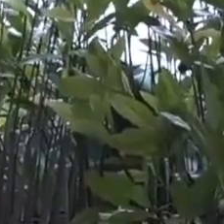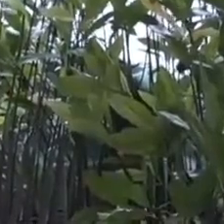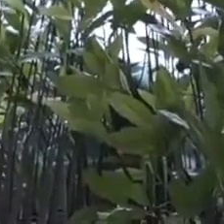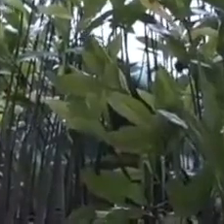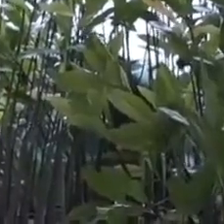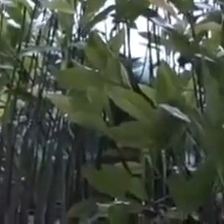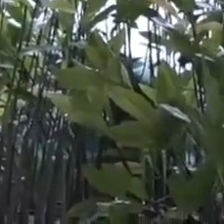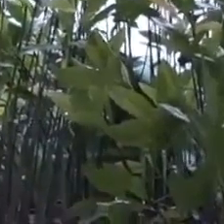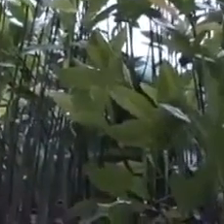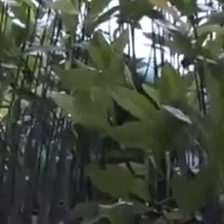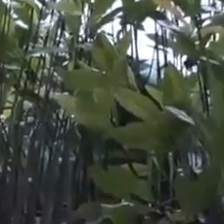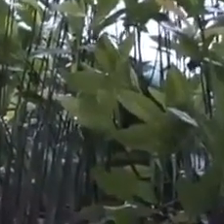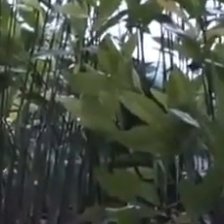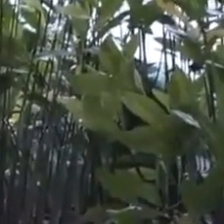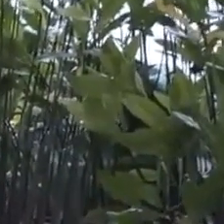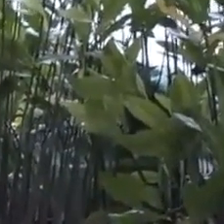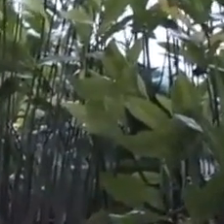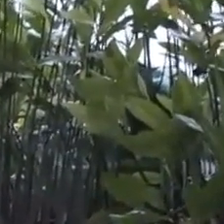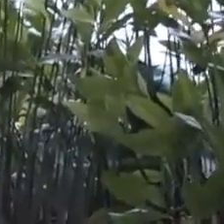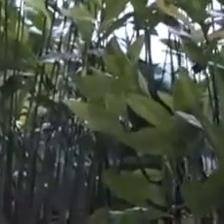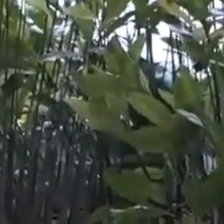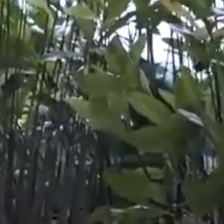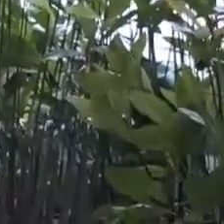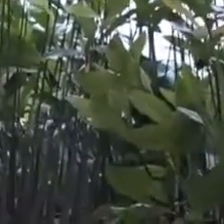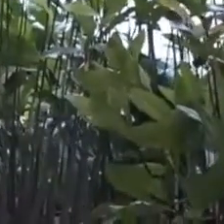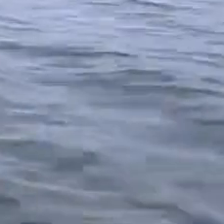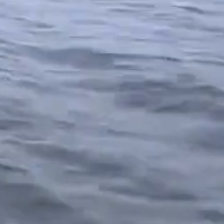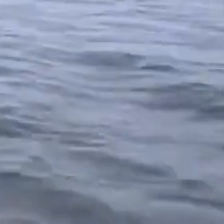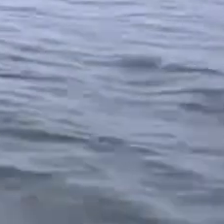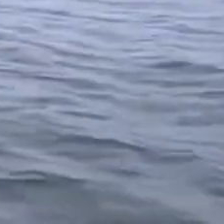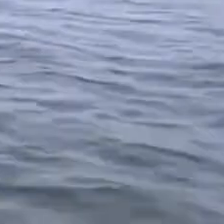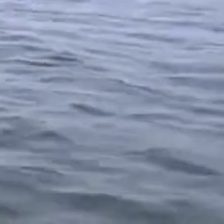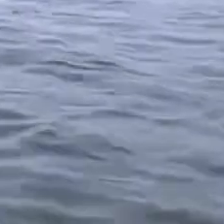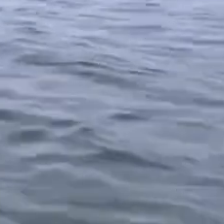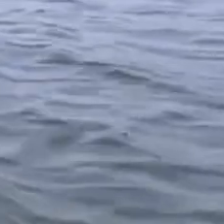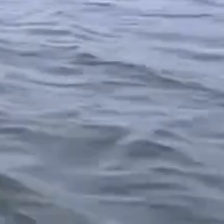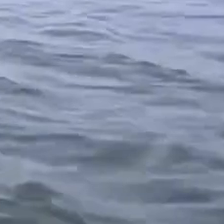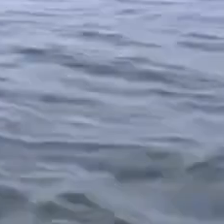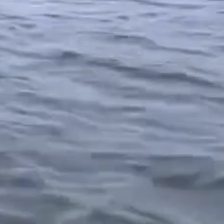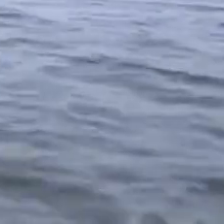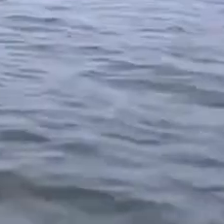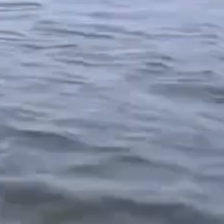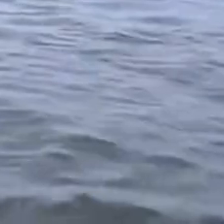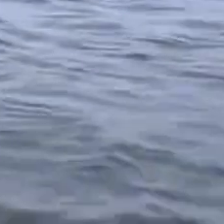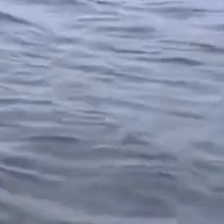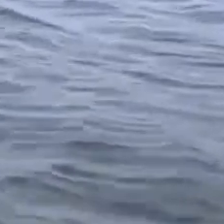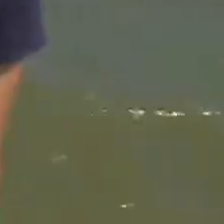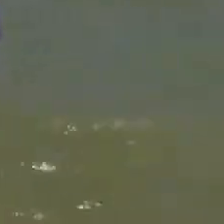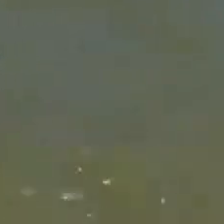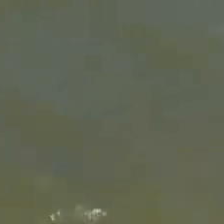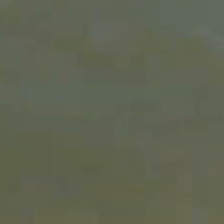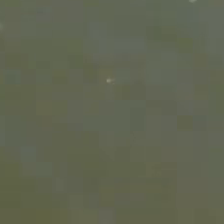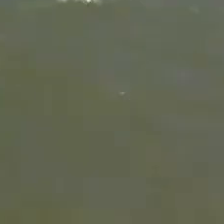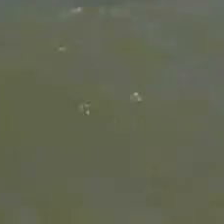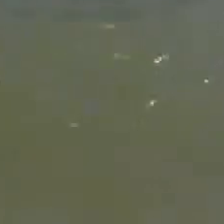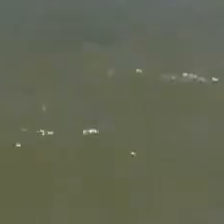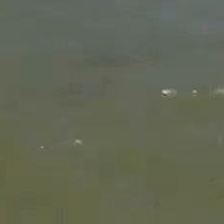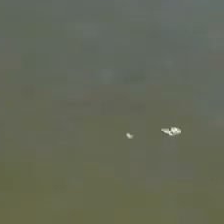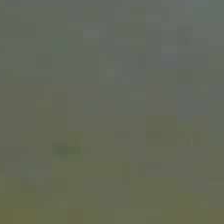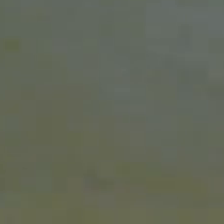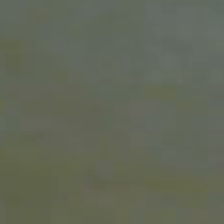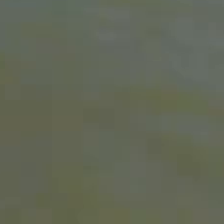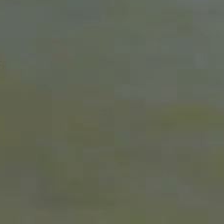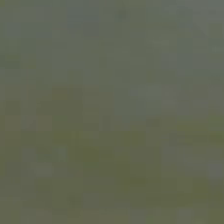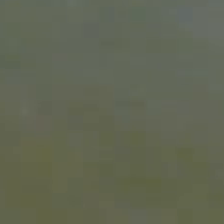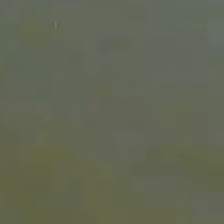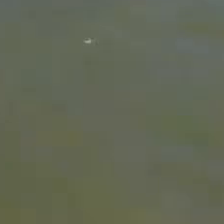río y ahora vamos a tener mar y vamos a tener ciénaga. Con esta buena noticia le damos paso en el estudio a Luz Elena y a Robert.